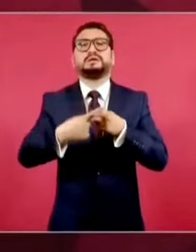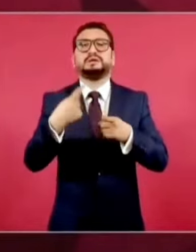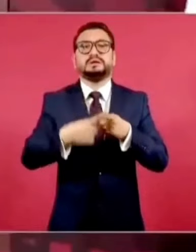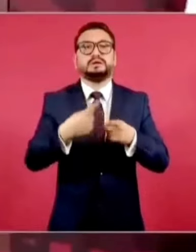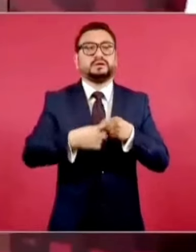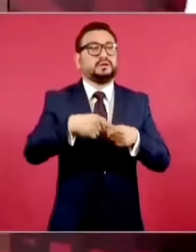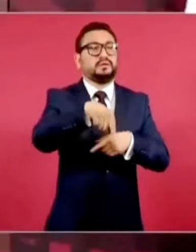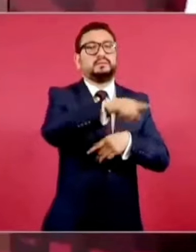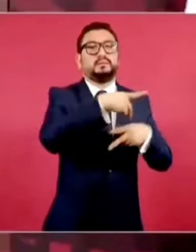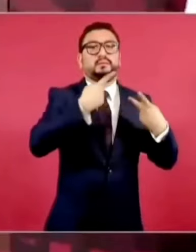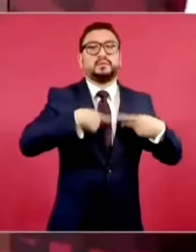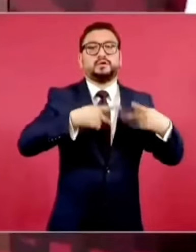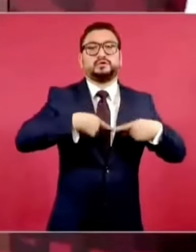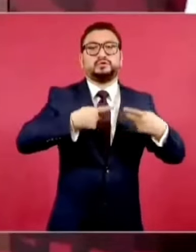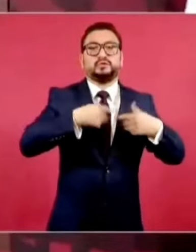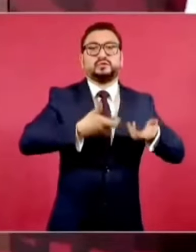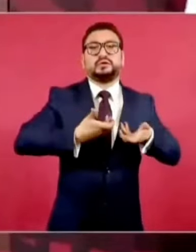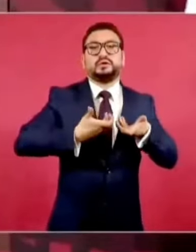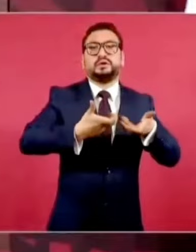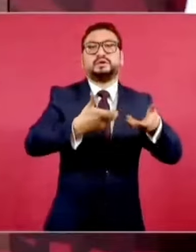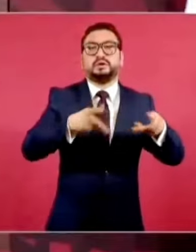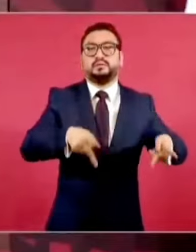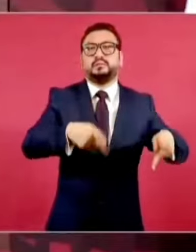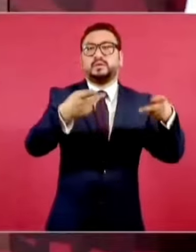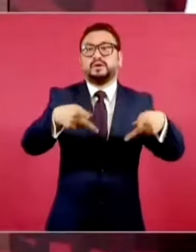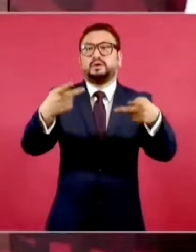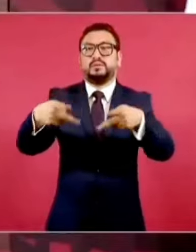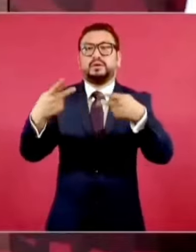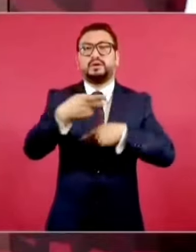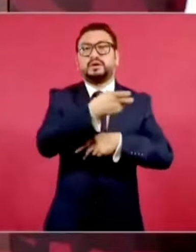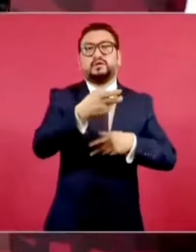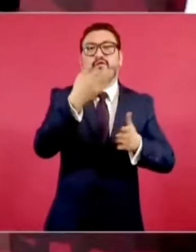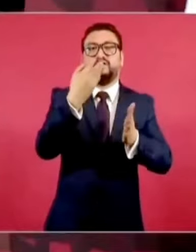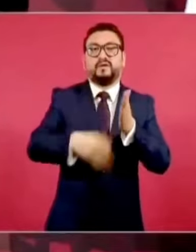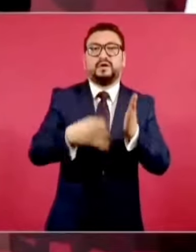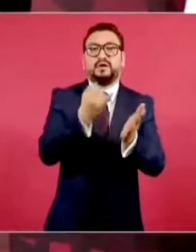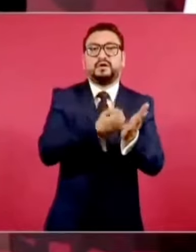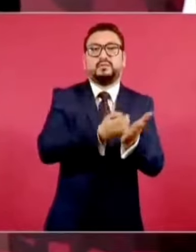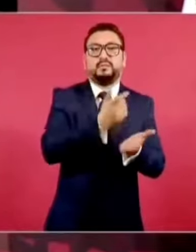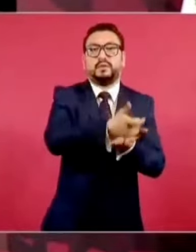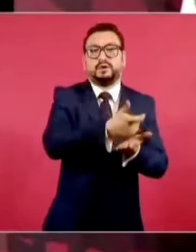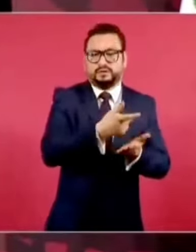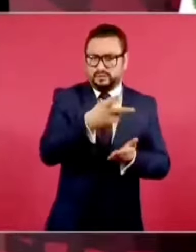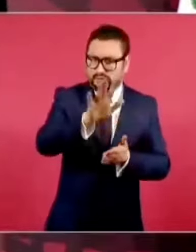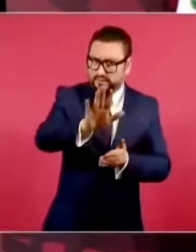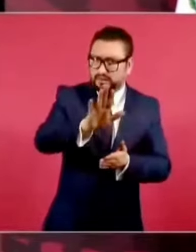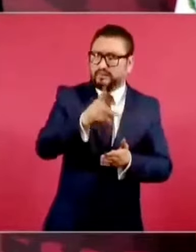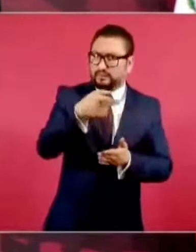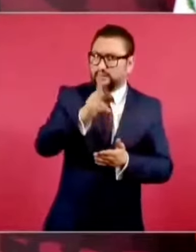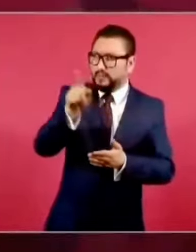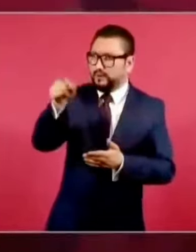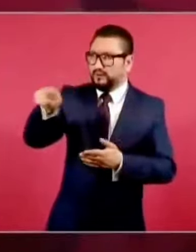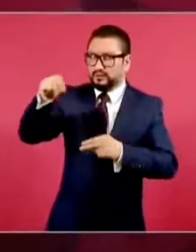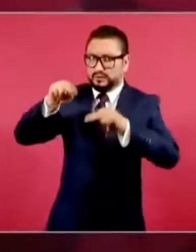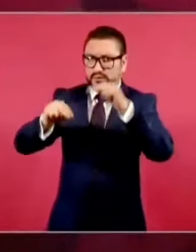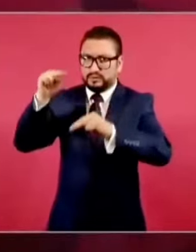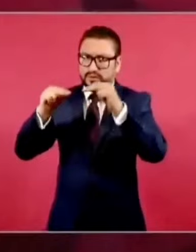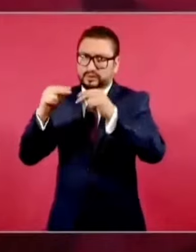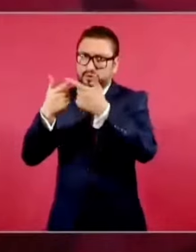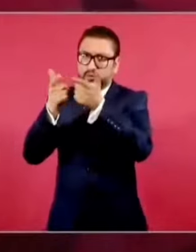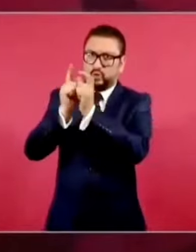economía informal cuando los que no pagaban impuestos eran los de